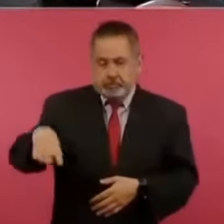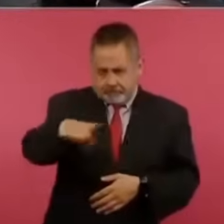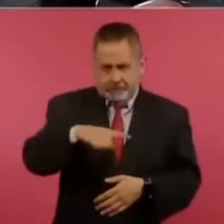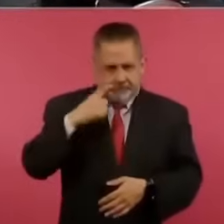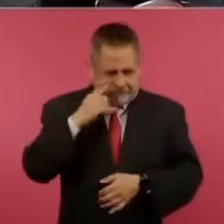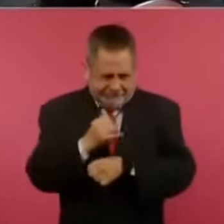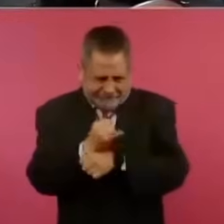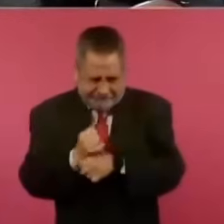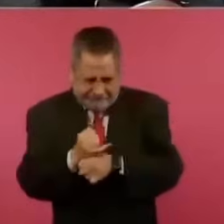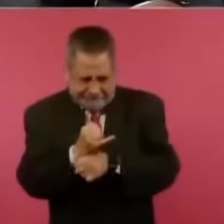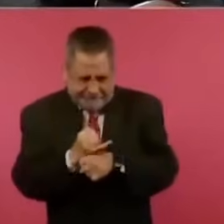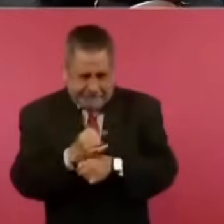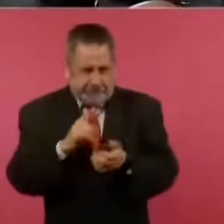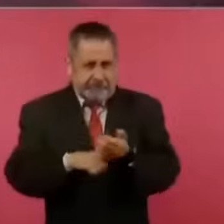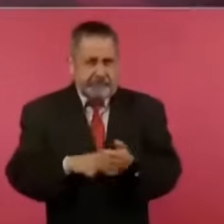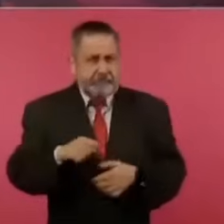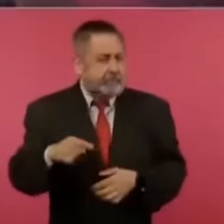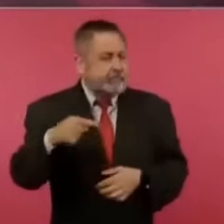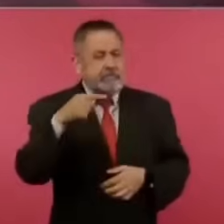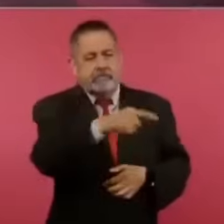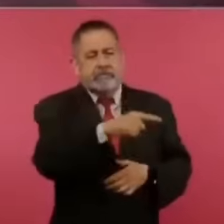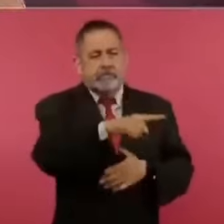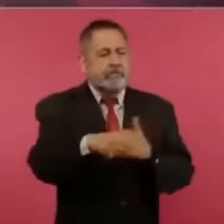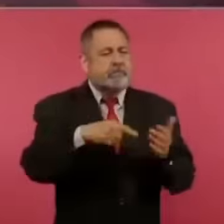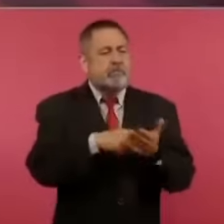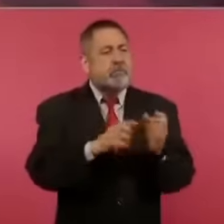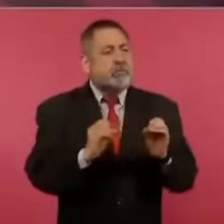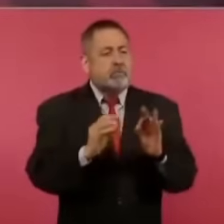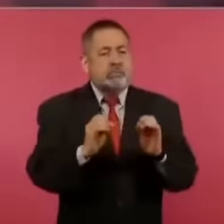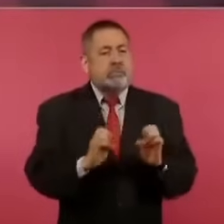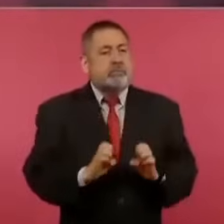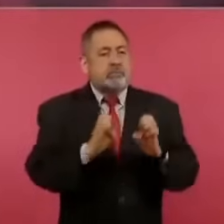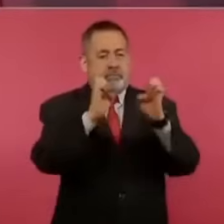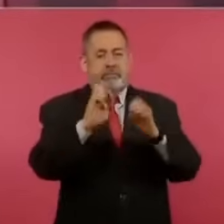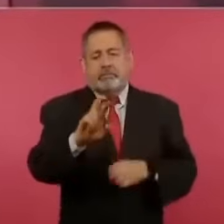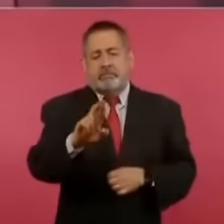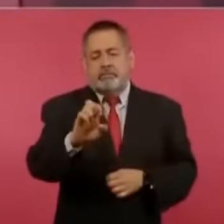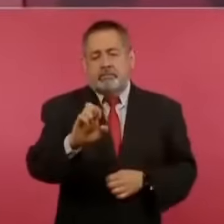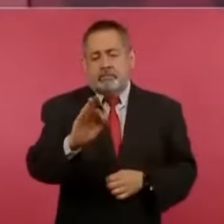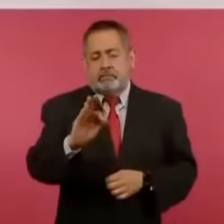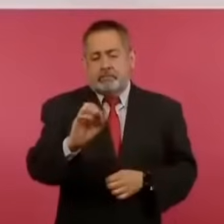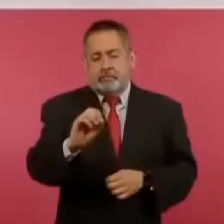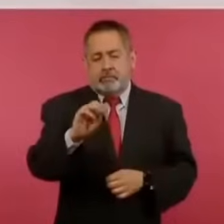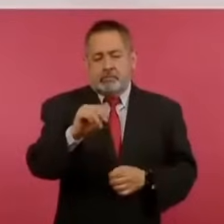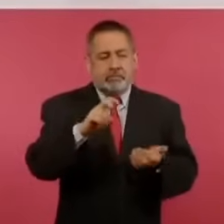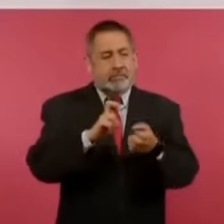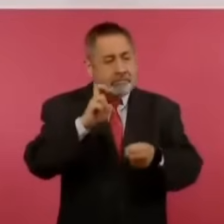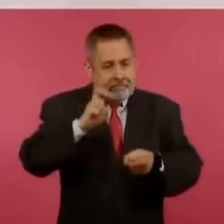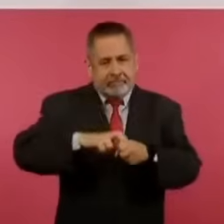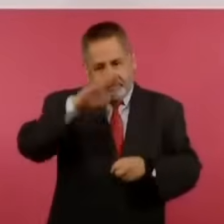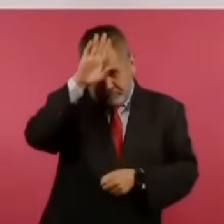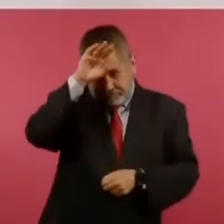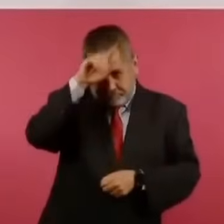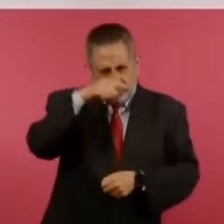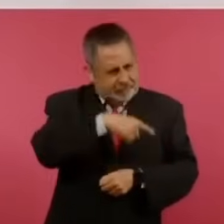allá por donde está la sede de Reforma, en Monterrey.